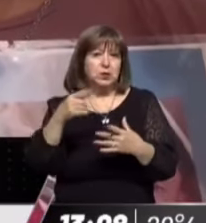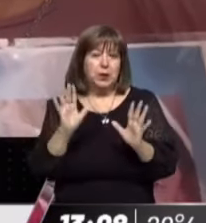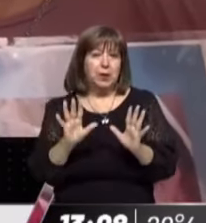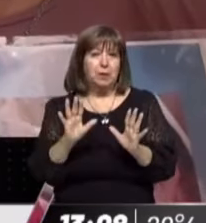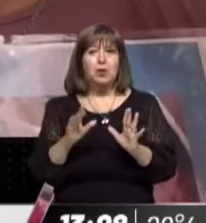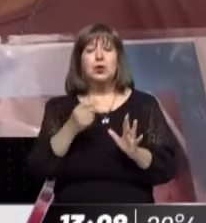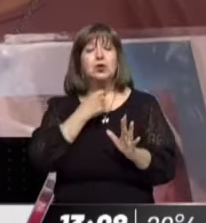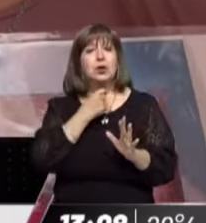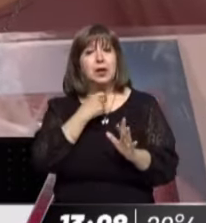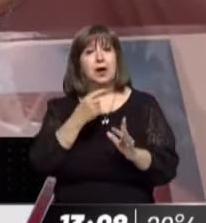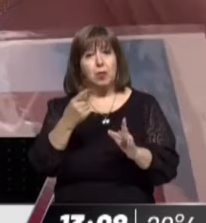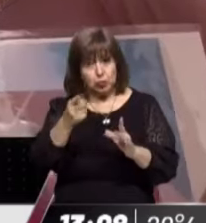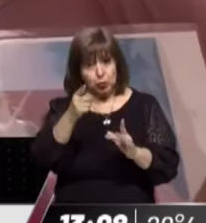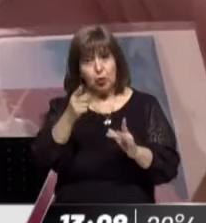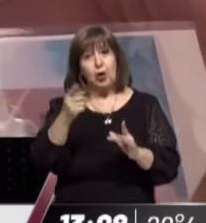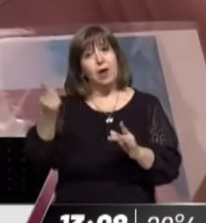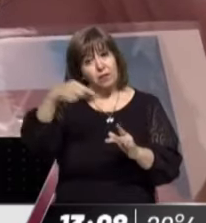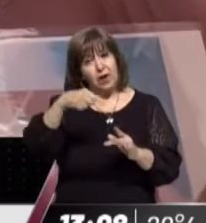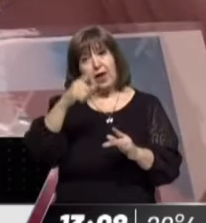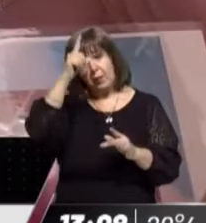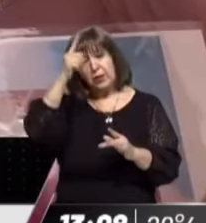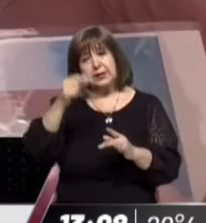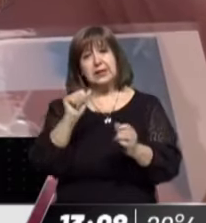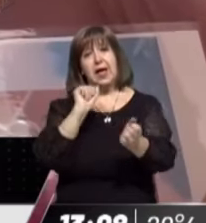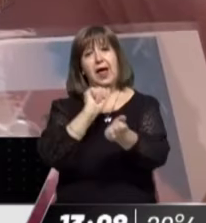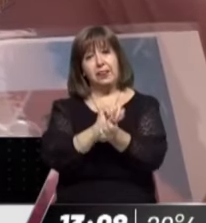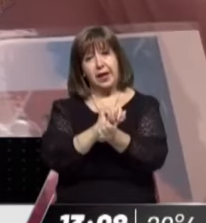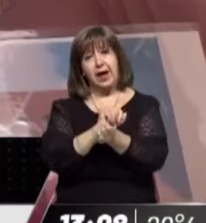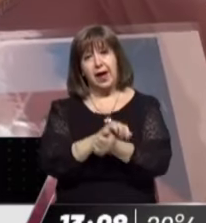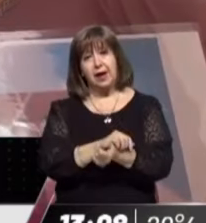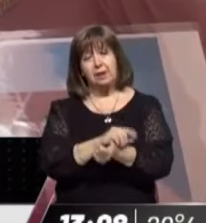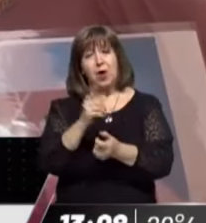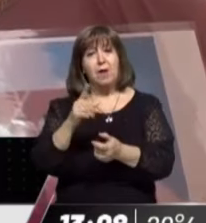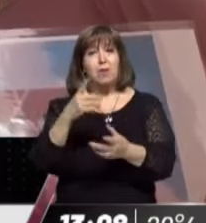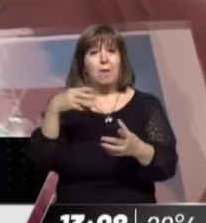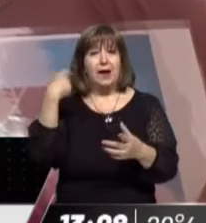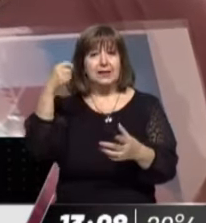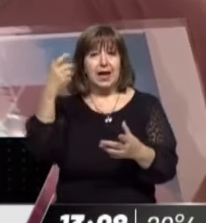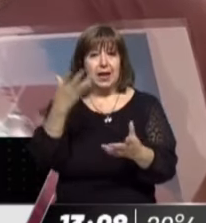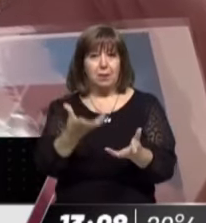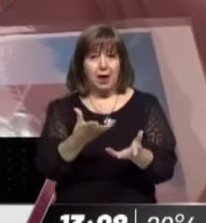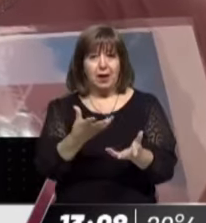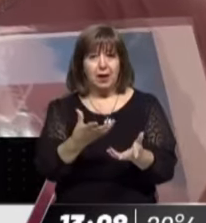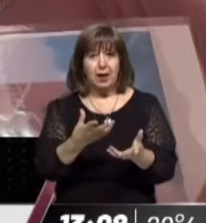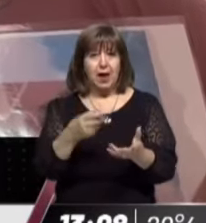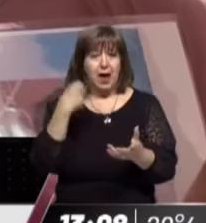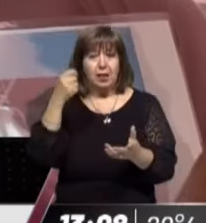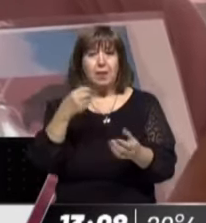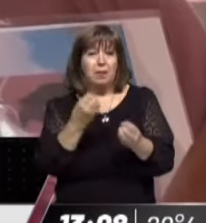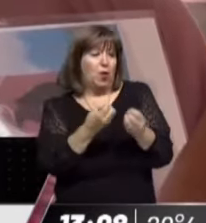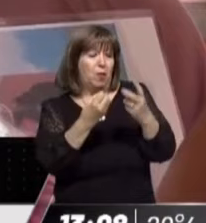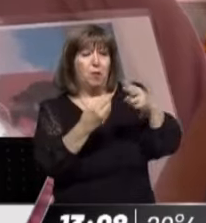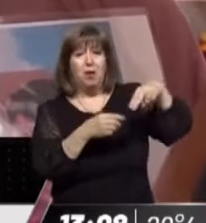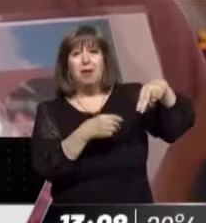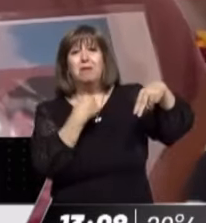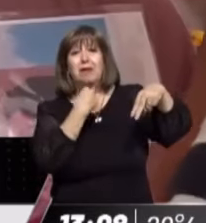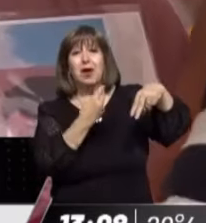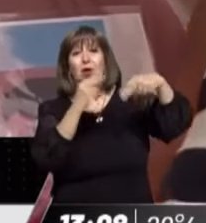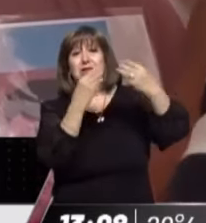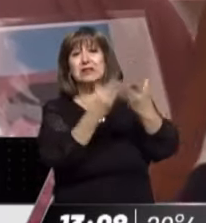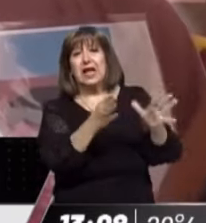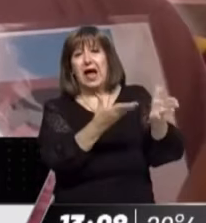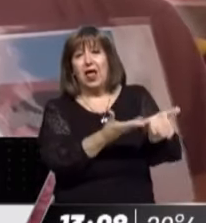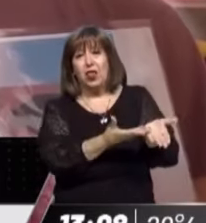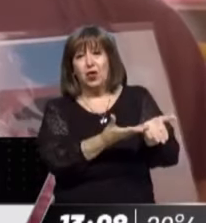queremos que se entregue este conductor este animal que se entregue porque ni siquiera animal puede dejar una persona